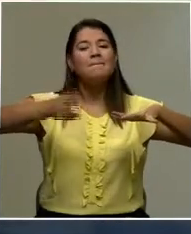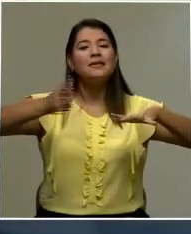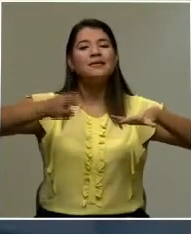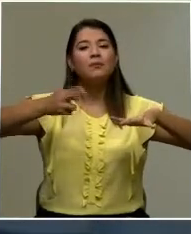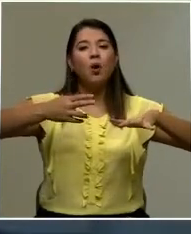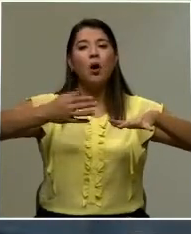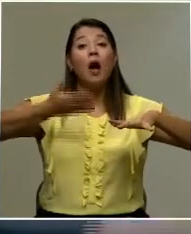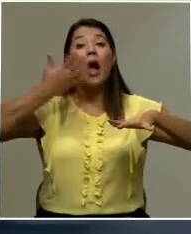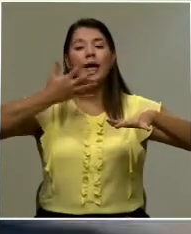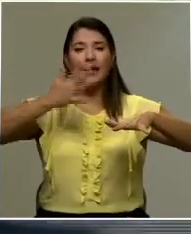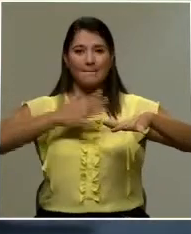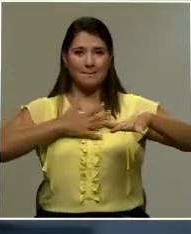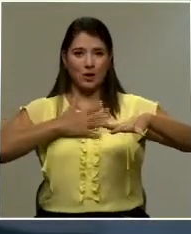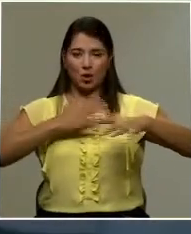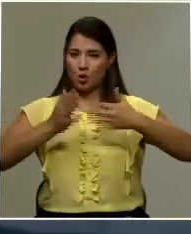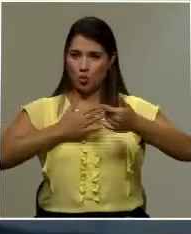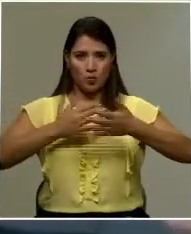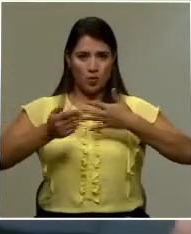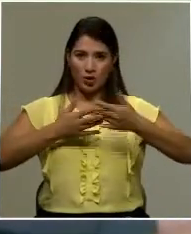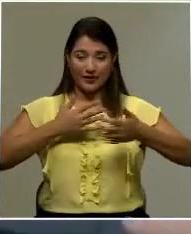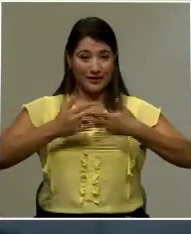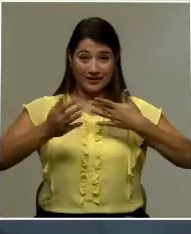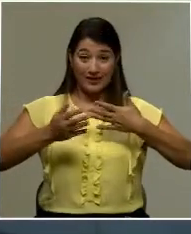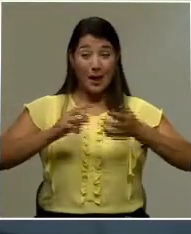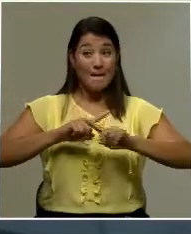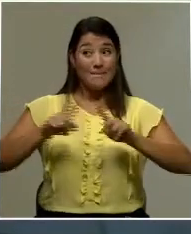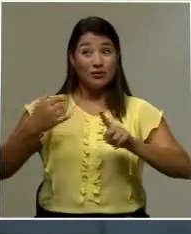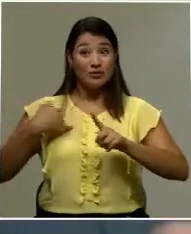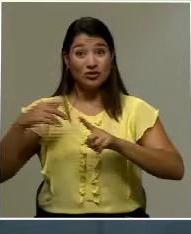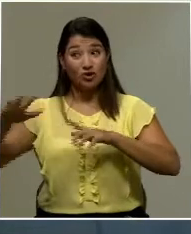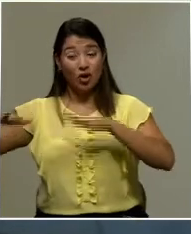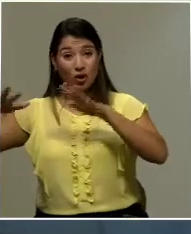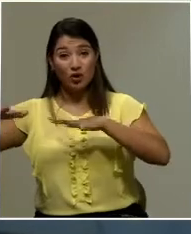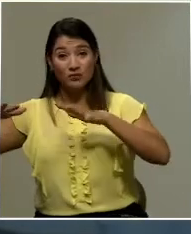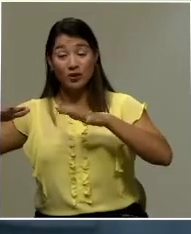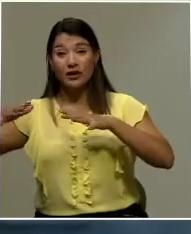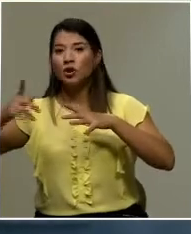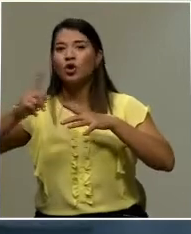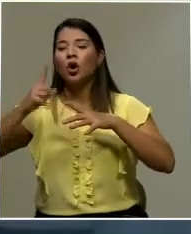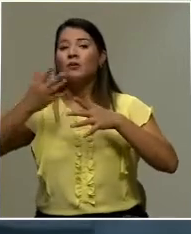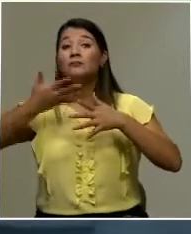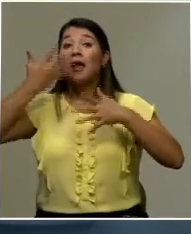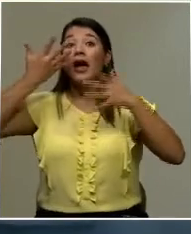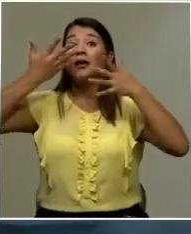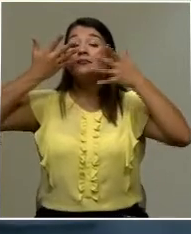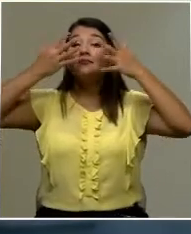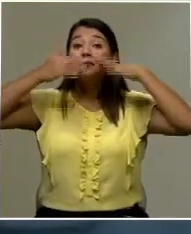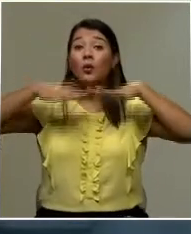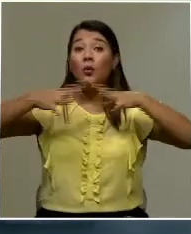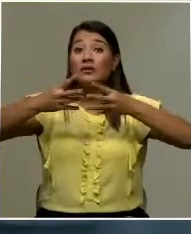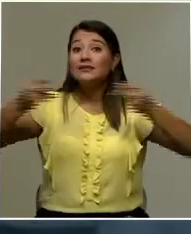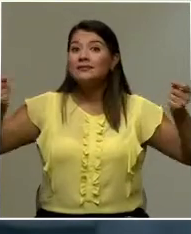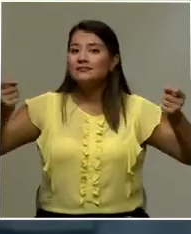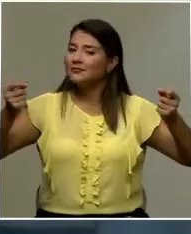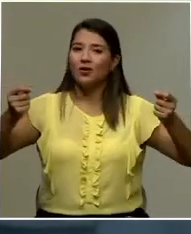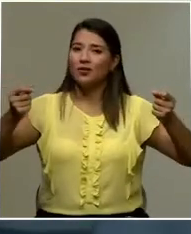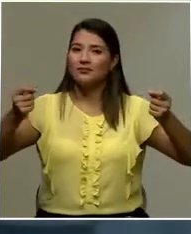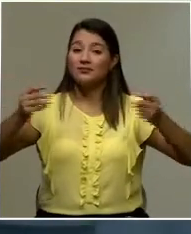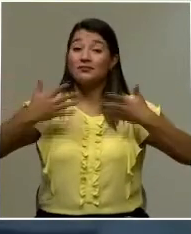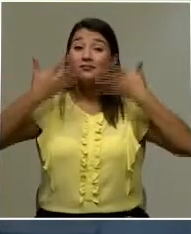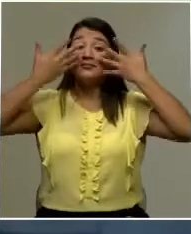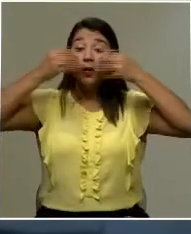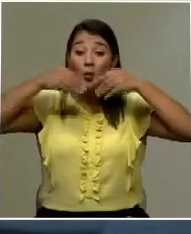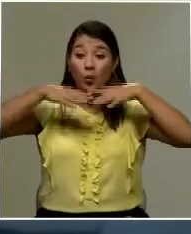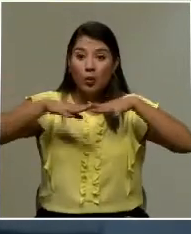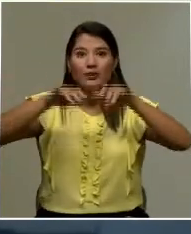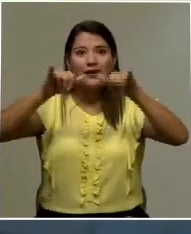mío, no me importa, pero si estuviera con otras personas sí me empiezo a preocupar, ¿no? Y esto se puede hacer, se puede tener uno de estos medidores por